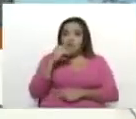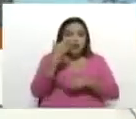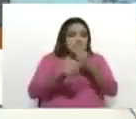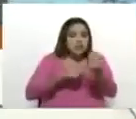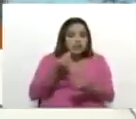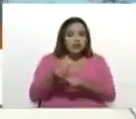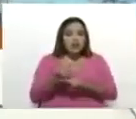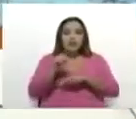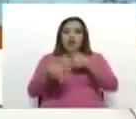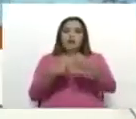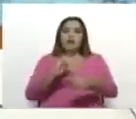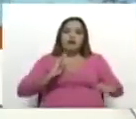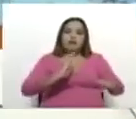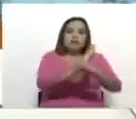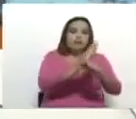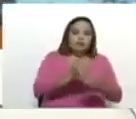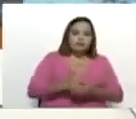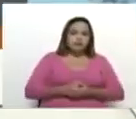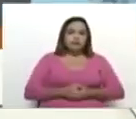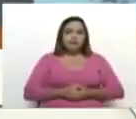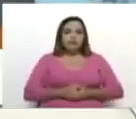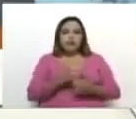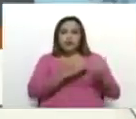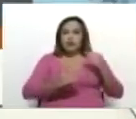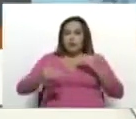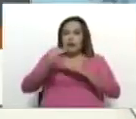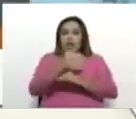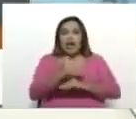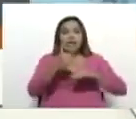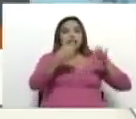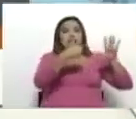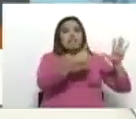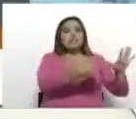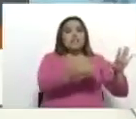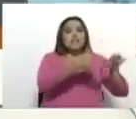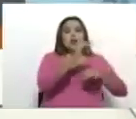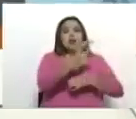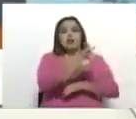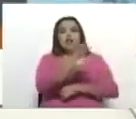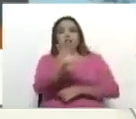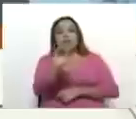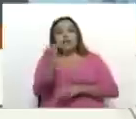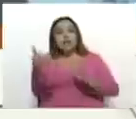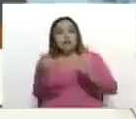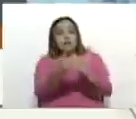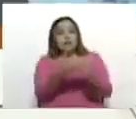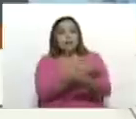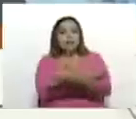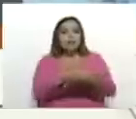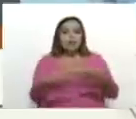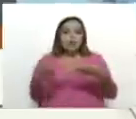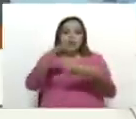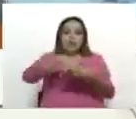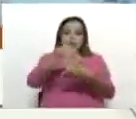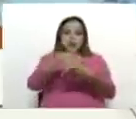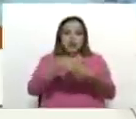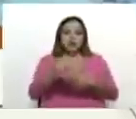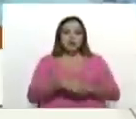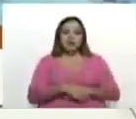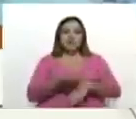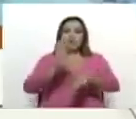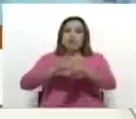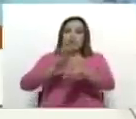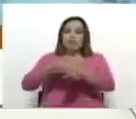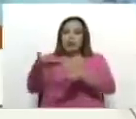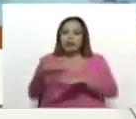después que se impusieron las sanciones supera los seiscientos treinta mil millones de dólares por